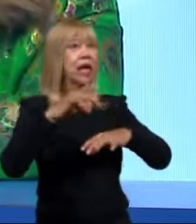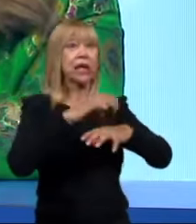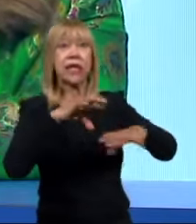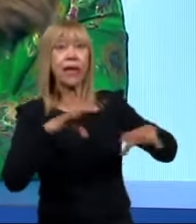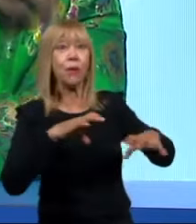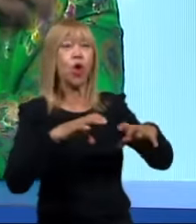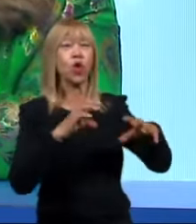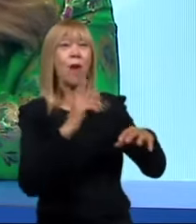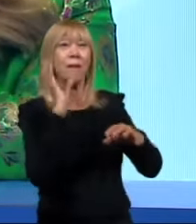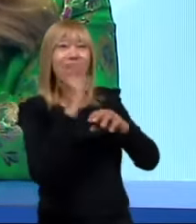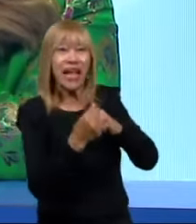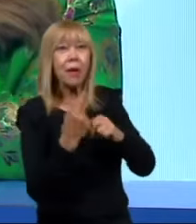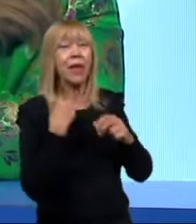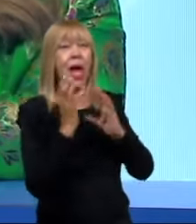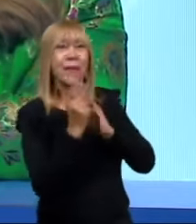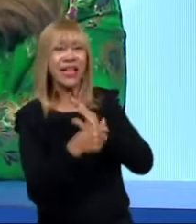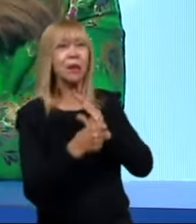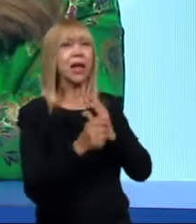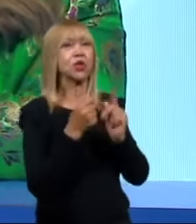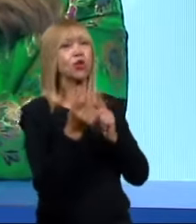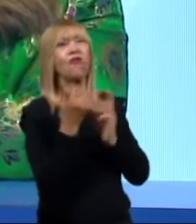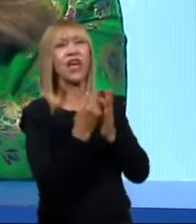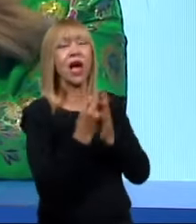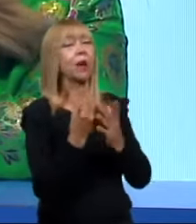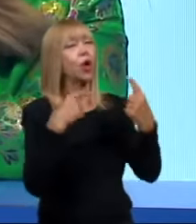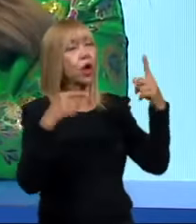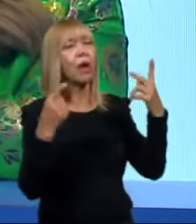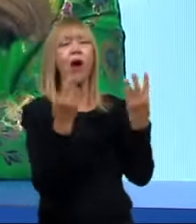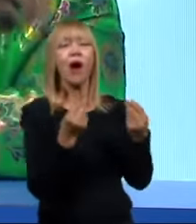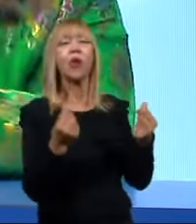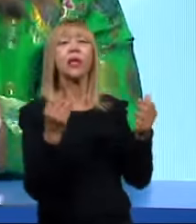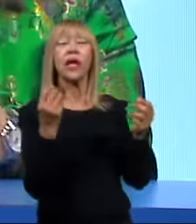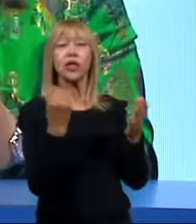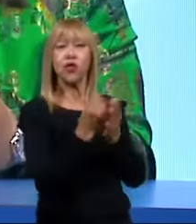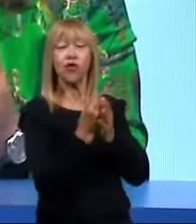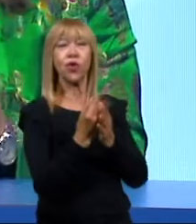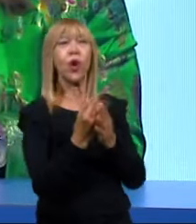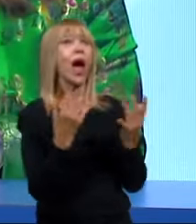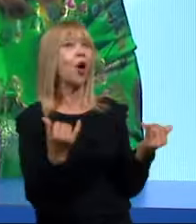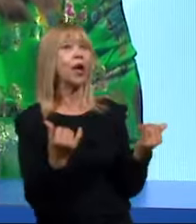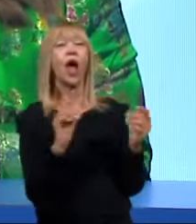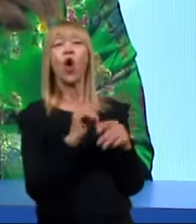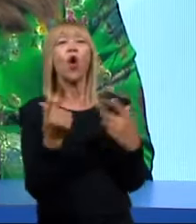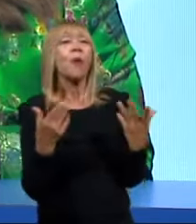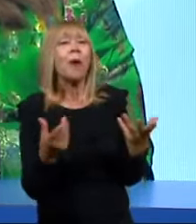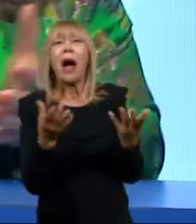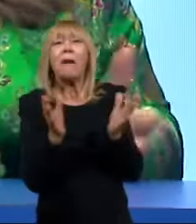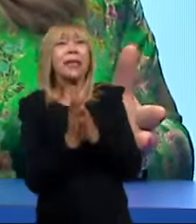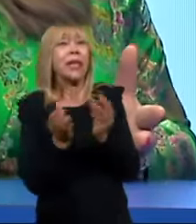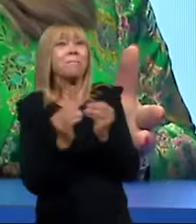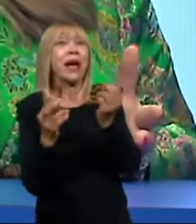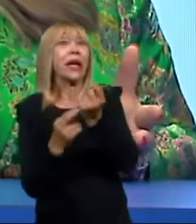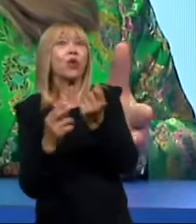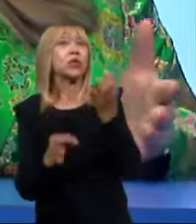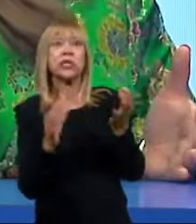la pandemia, la situación fiscal de la isla, pero logramos asignar esa cantidad de fondos. Ahora, ¿cómo vamos a pedir más recursos si aquí no